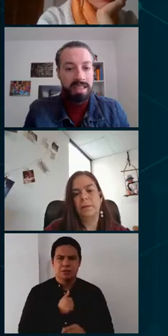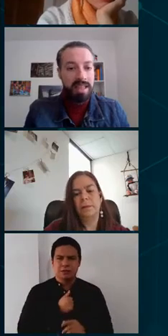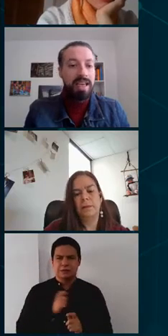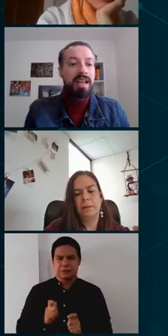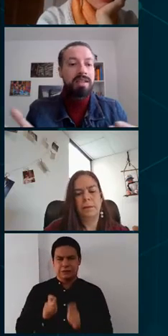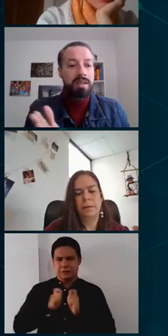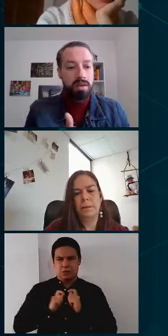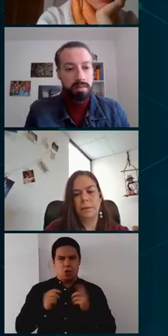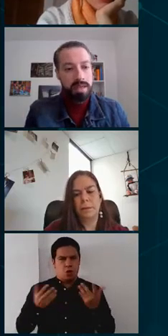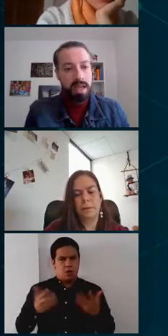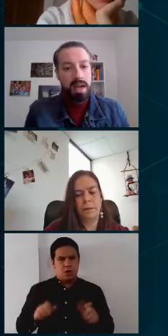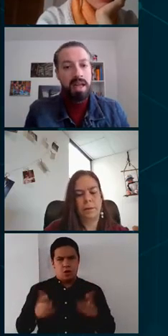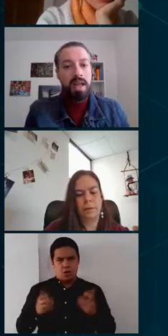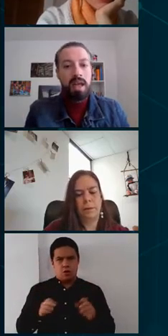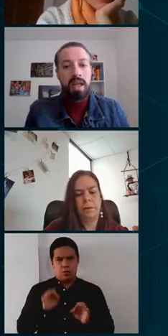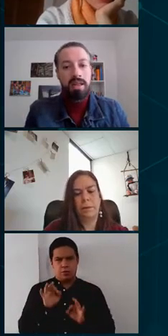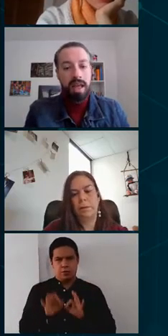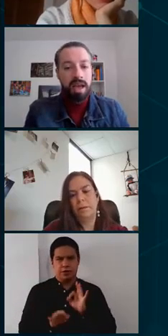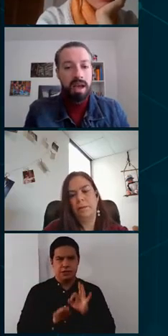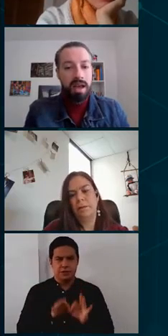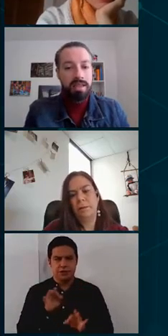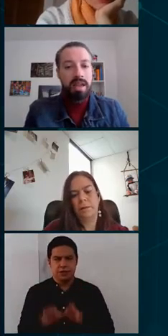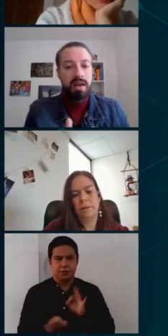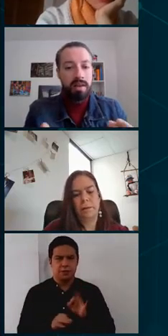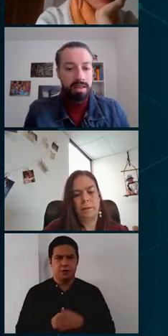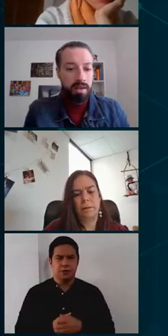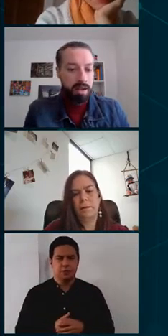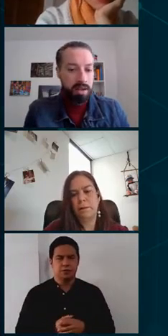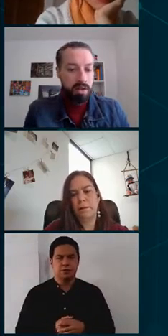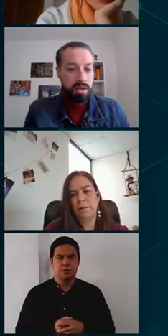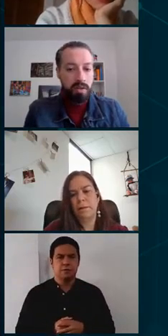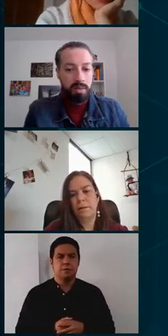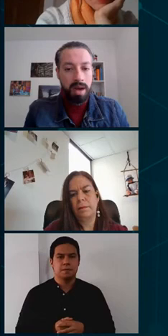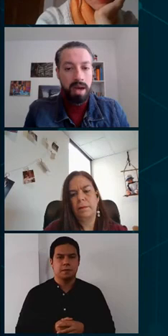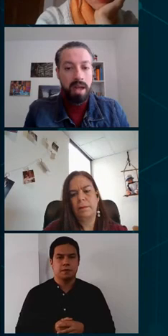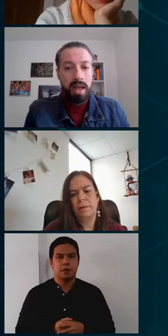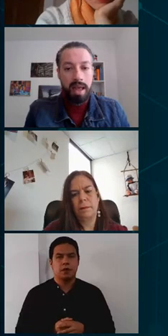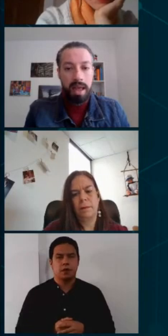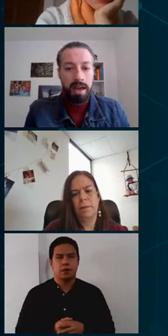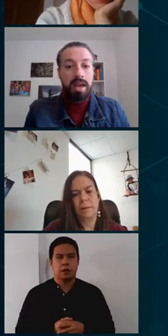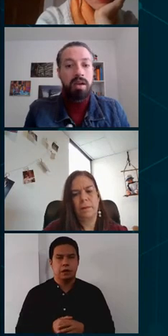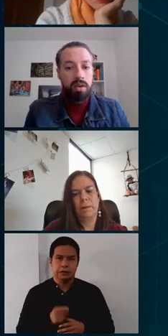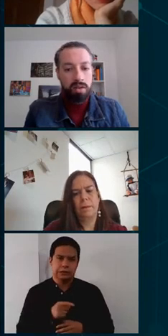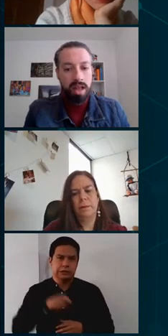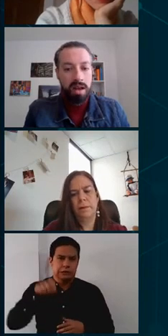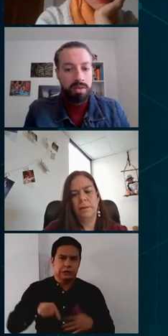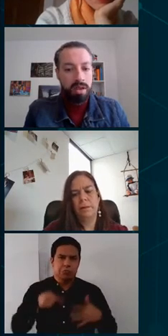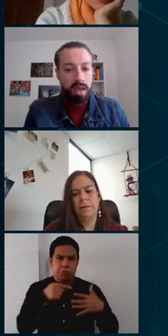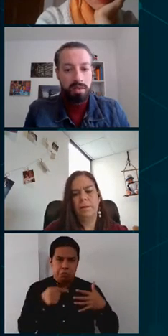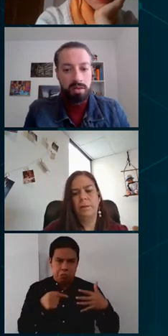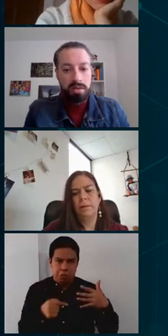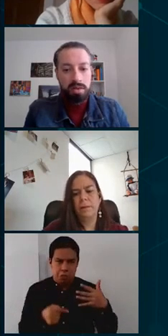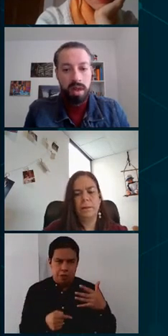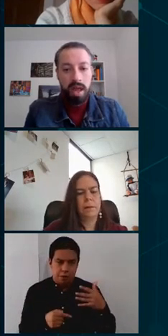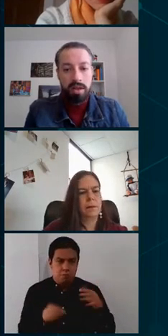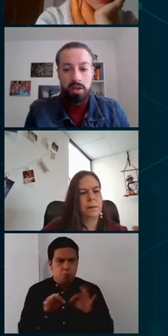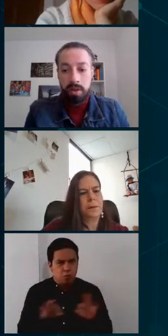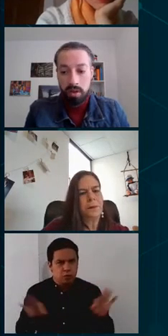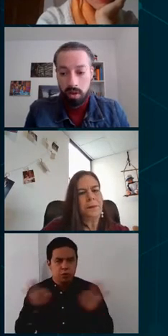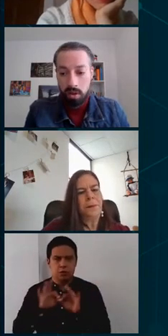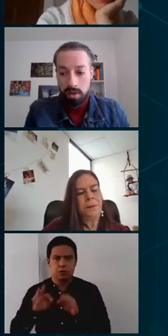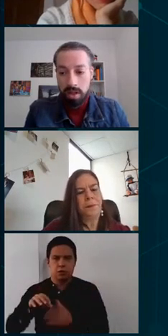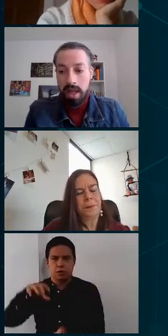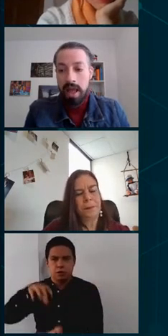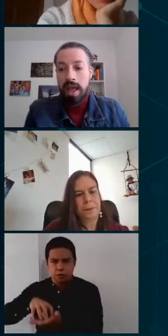que ella necesita que el centro comercial tenga establecido de forma rigurosa, digamos, que